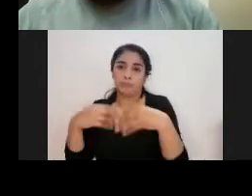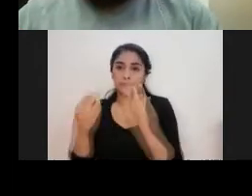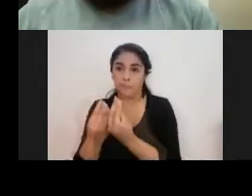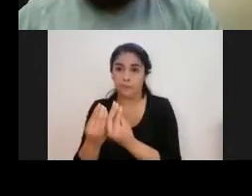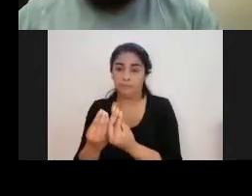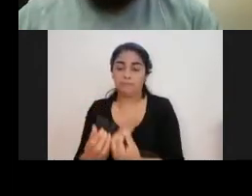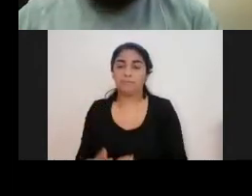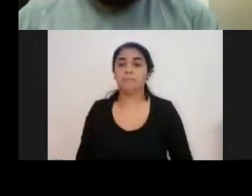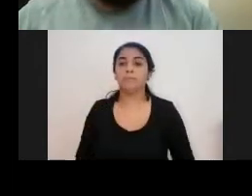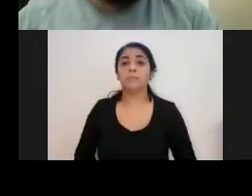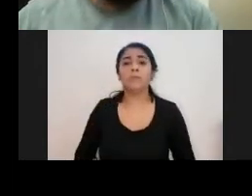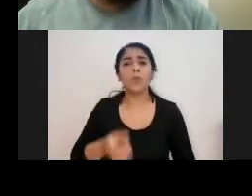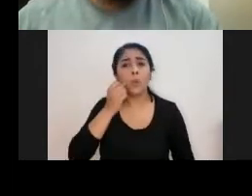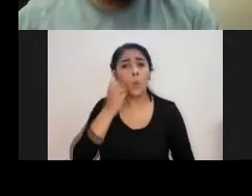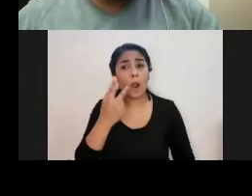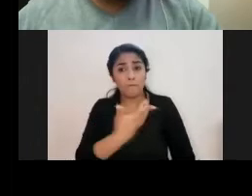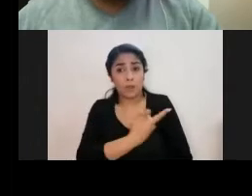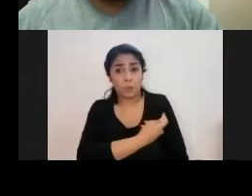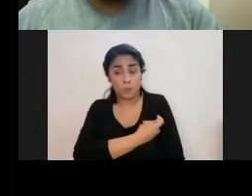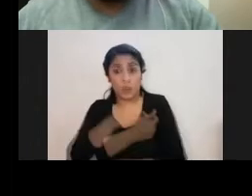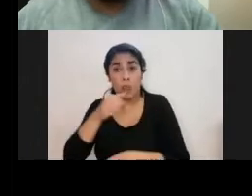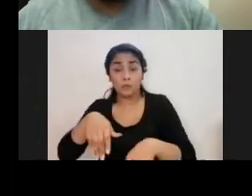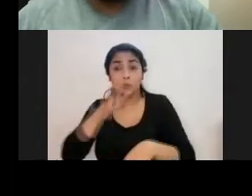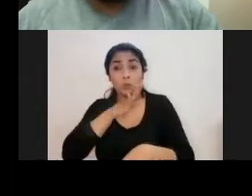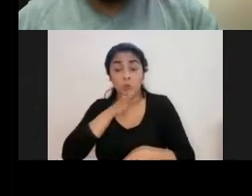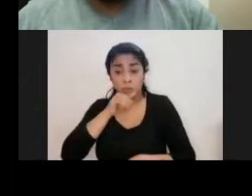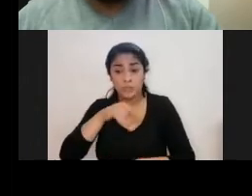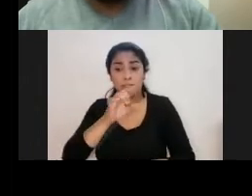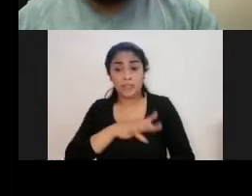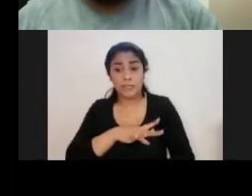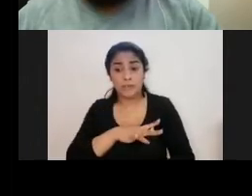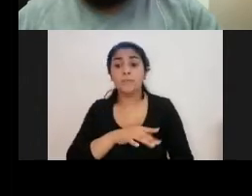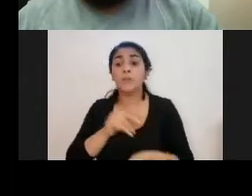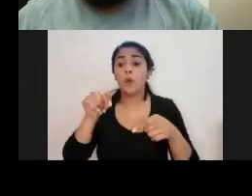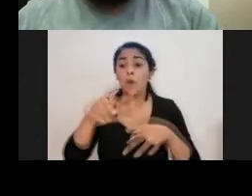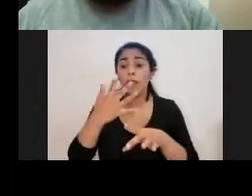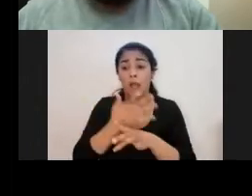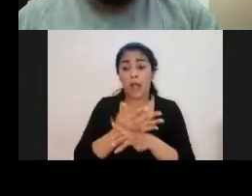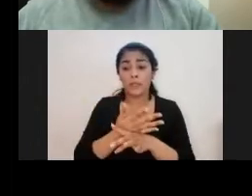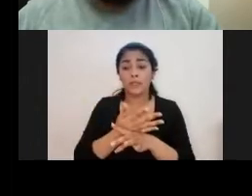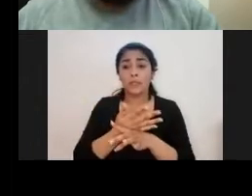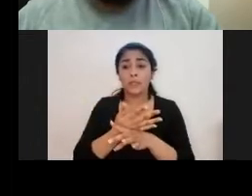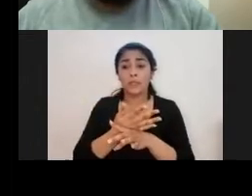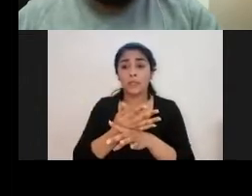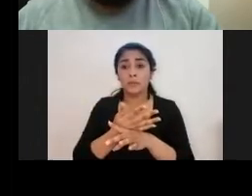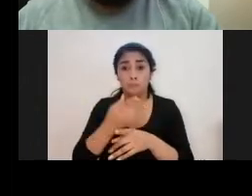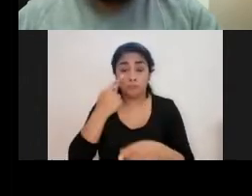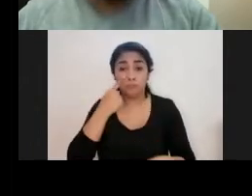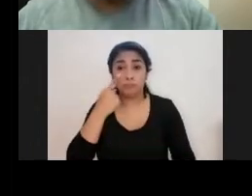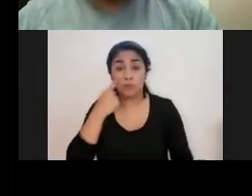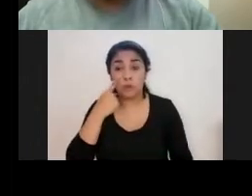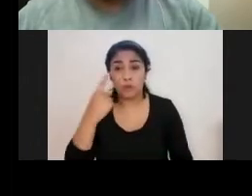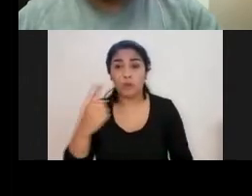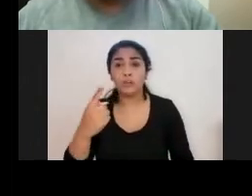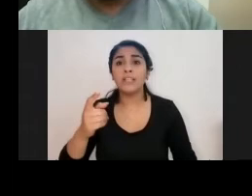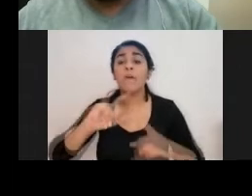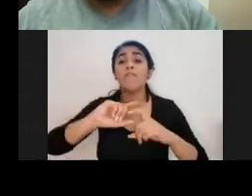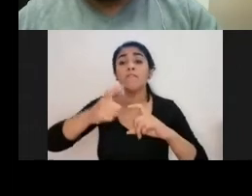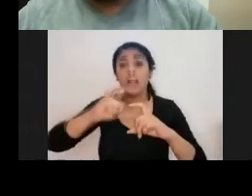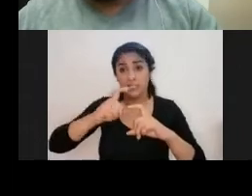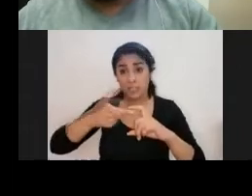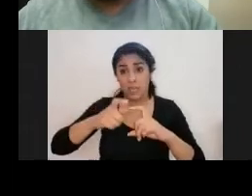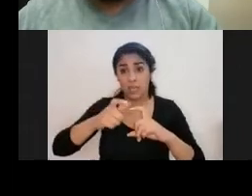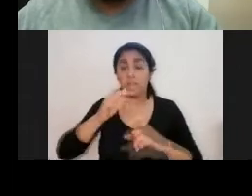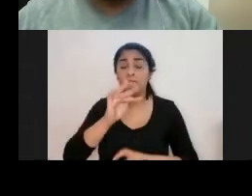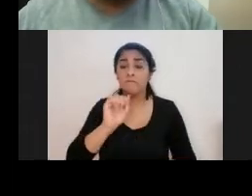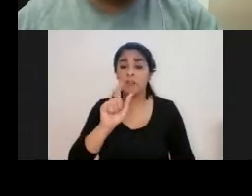¿Cuáles son las vacunas que estamos usando acá en Chile? ¿Cierto? Hoy día estamos usando la que conocemos como Pfizer-BioNTech, ¿cierto?, que es un